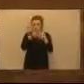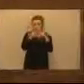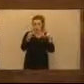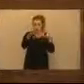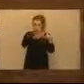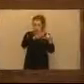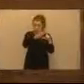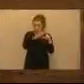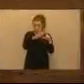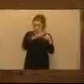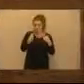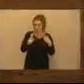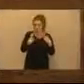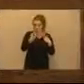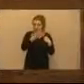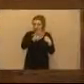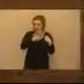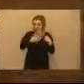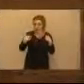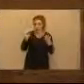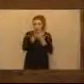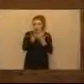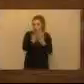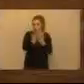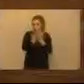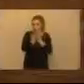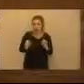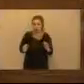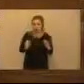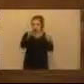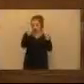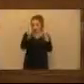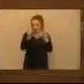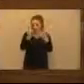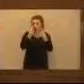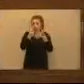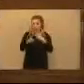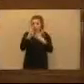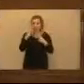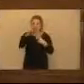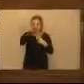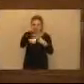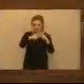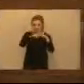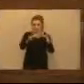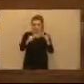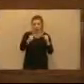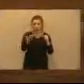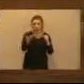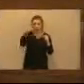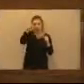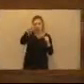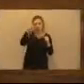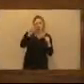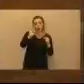si quiere cursar estudios oficiales de música tradicional, se tenga que desplazar a Oviedo o a Gijón, teniendo